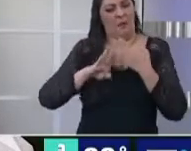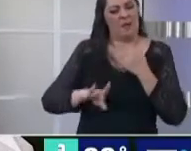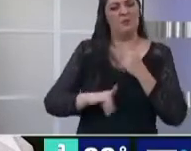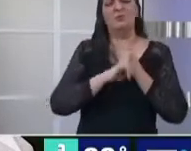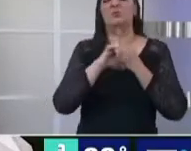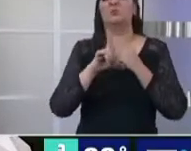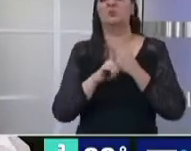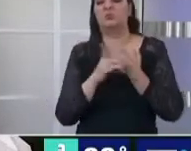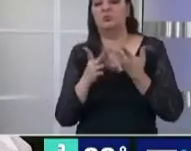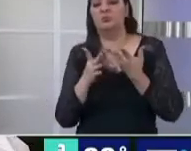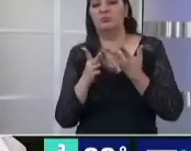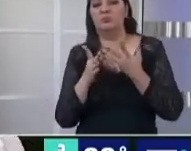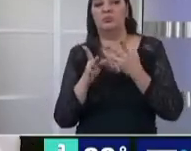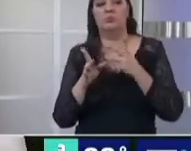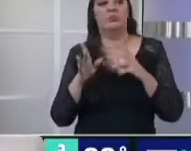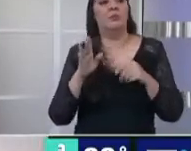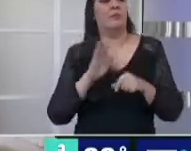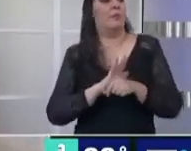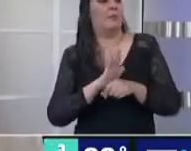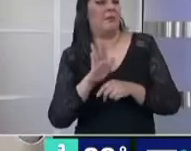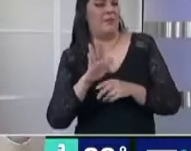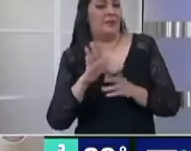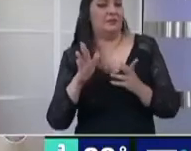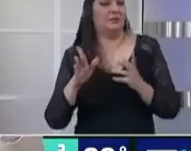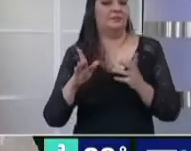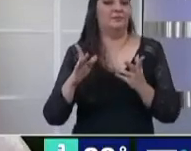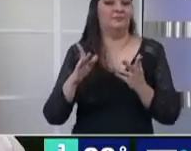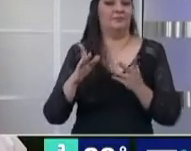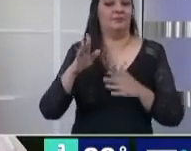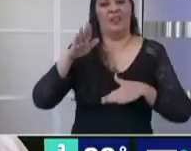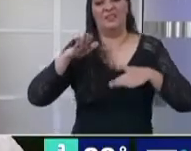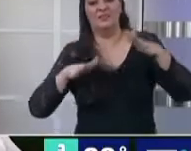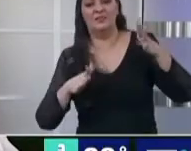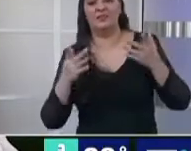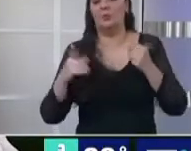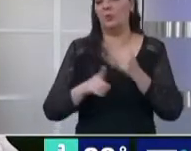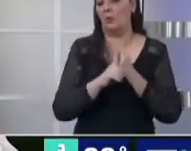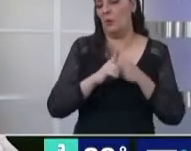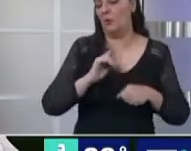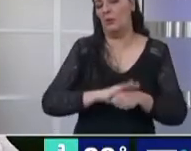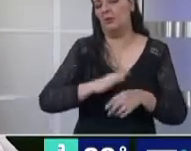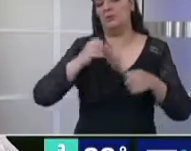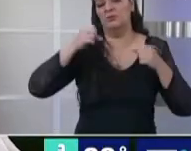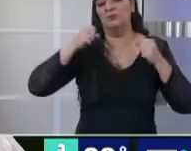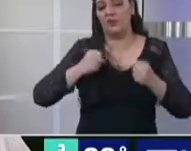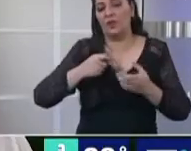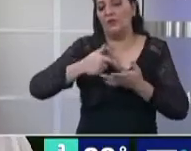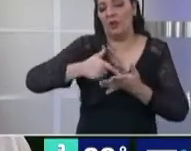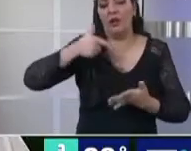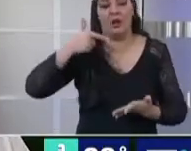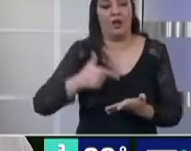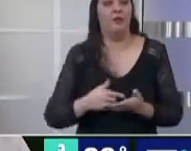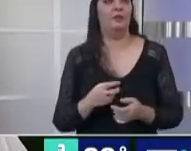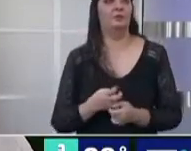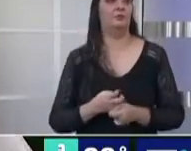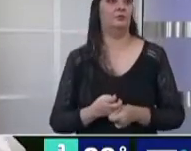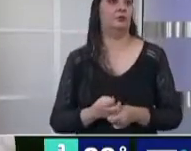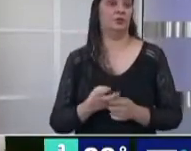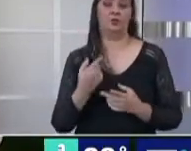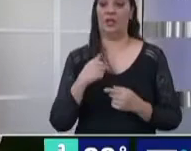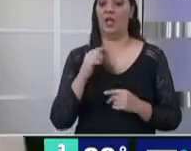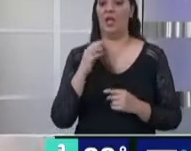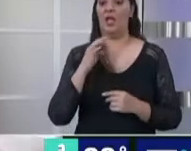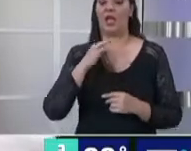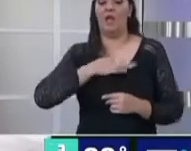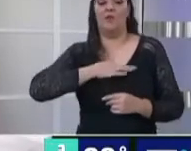que haya más resistencia a la insulina, para descompensar la diabetes y para que fallezca. Este paciente escanea el virus y